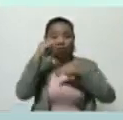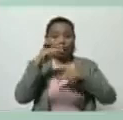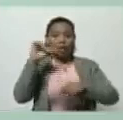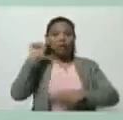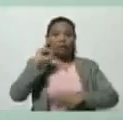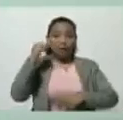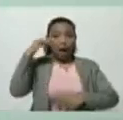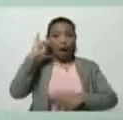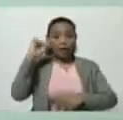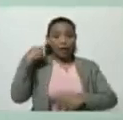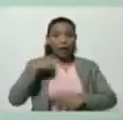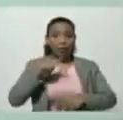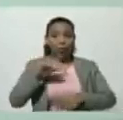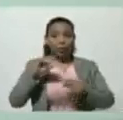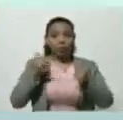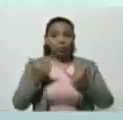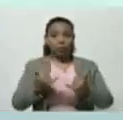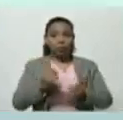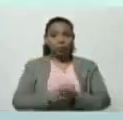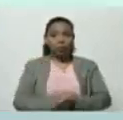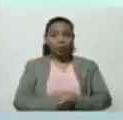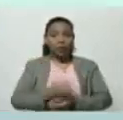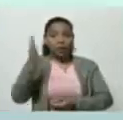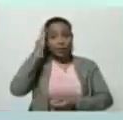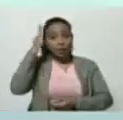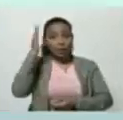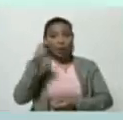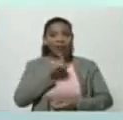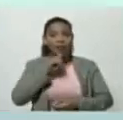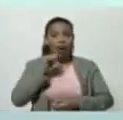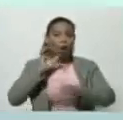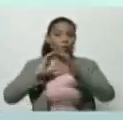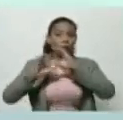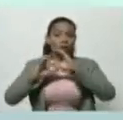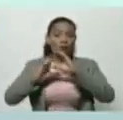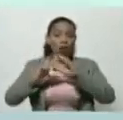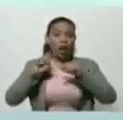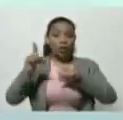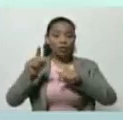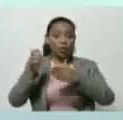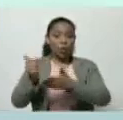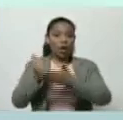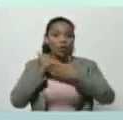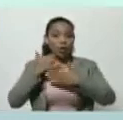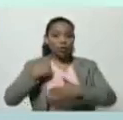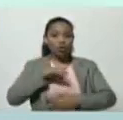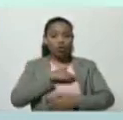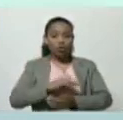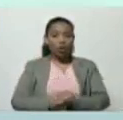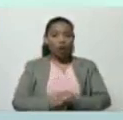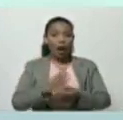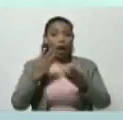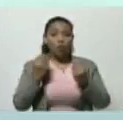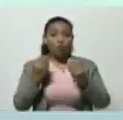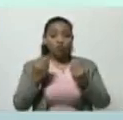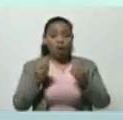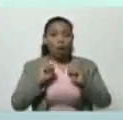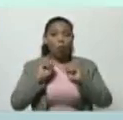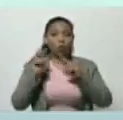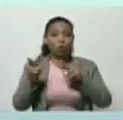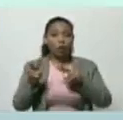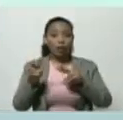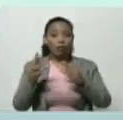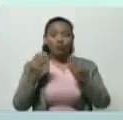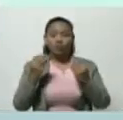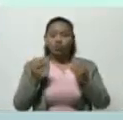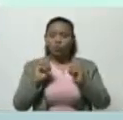tenemos inmediatamente, y sabemos a quién comunicarnos. Eso nos ha ayudado a nosotros en muchas ocasiones,